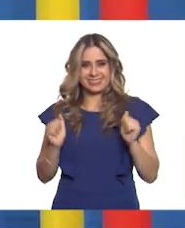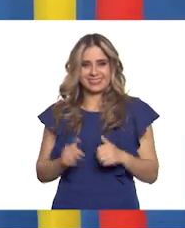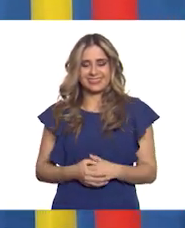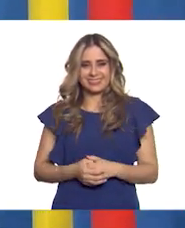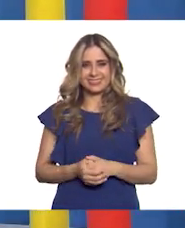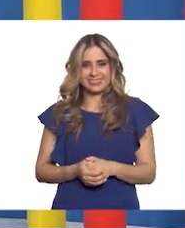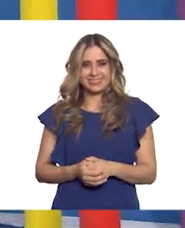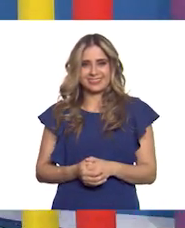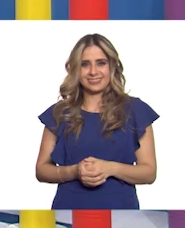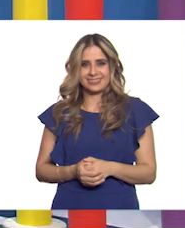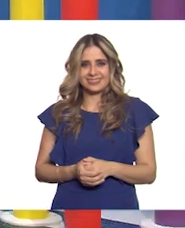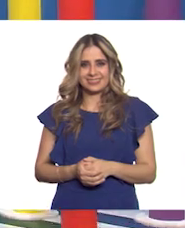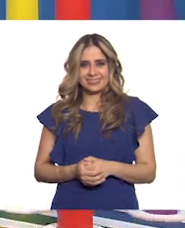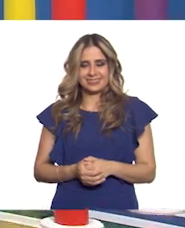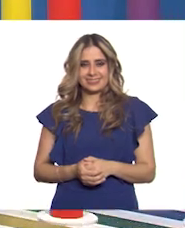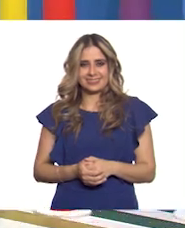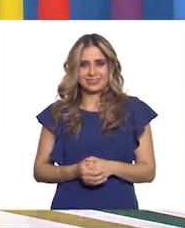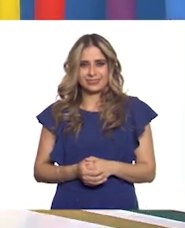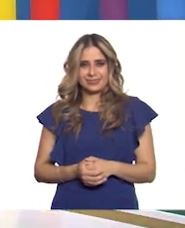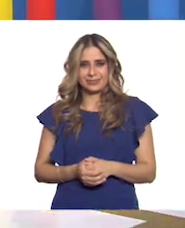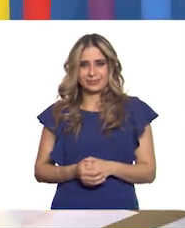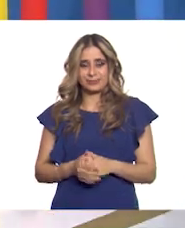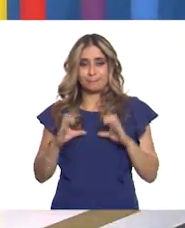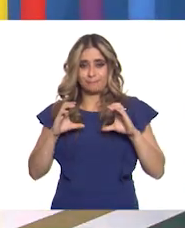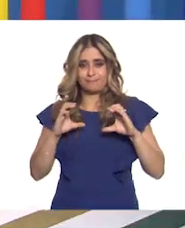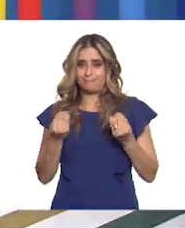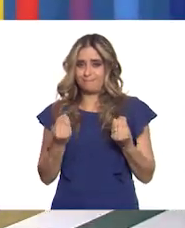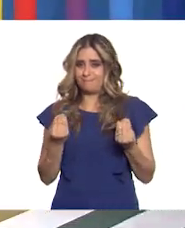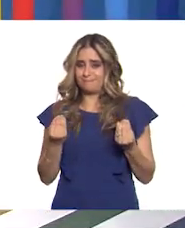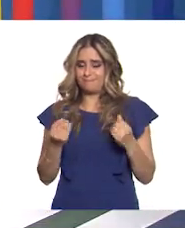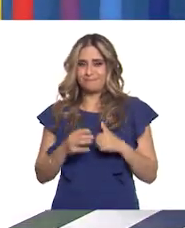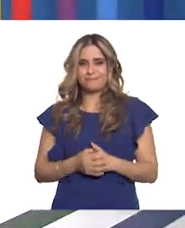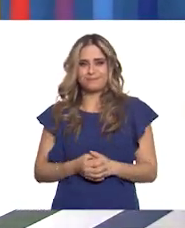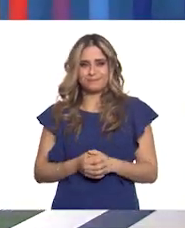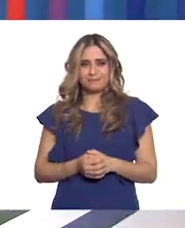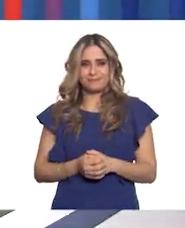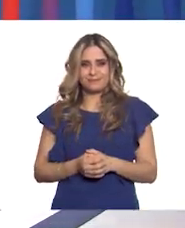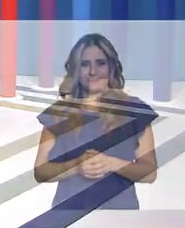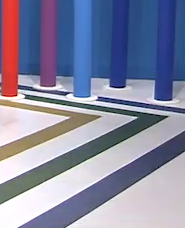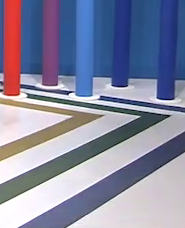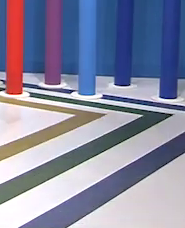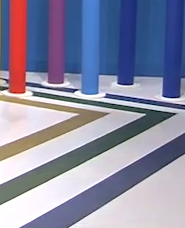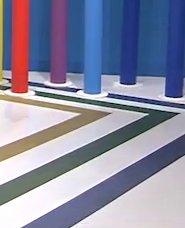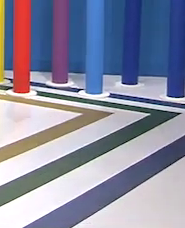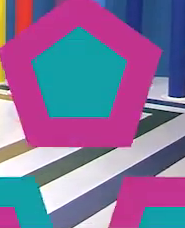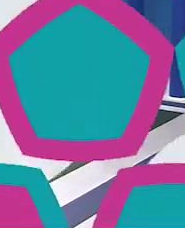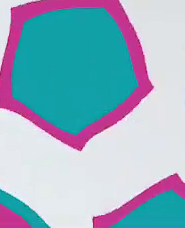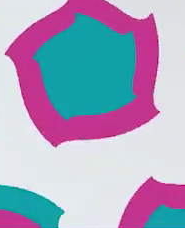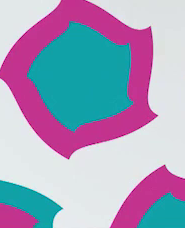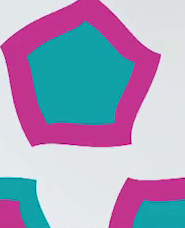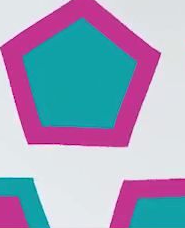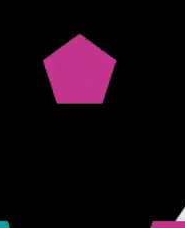¡Adiós! Cuídense mucho, redacten, lean.